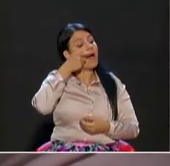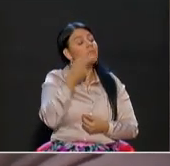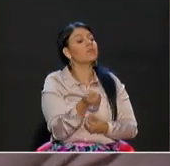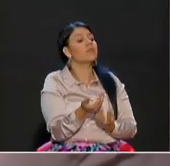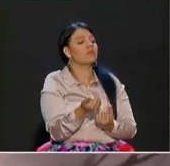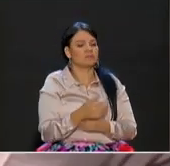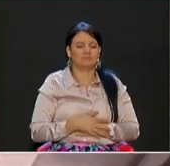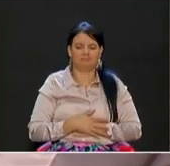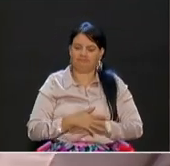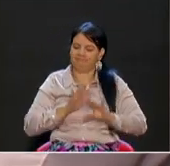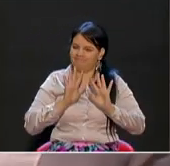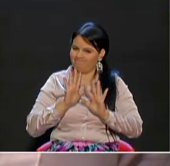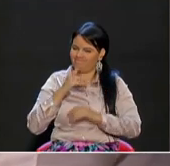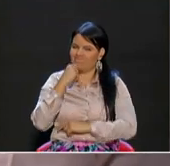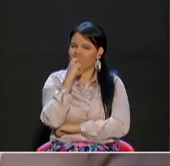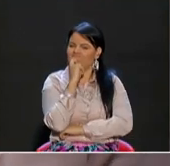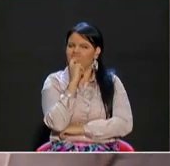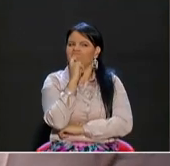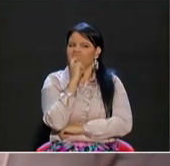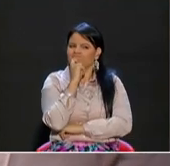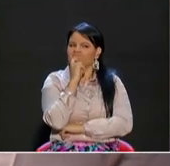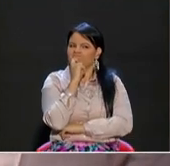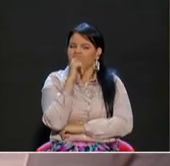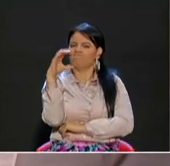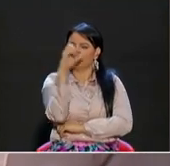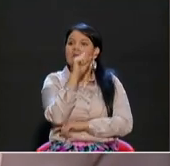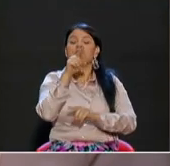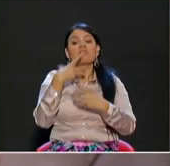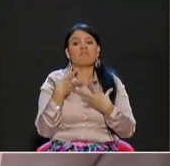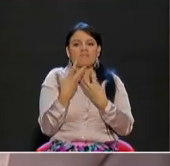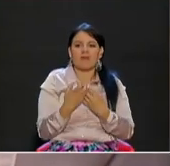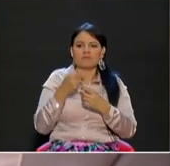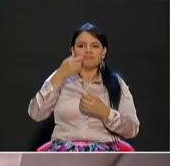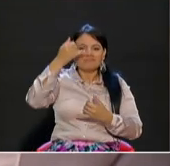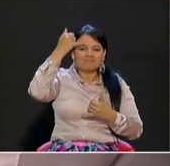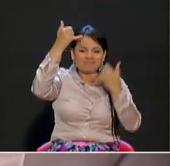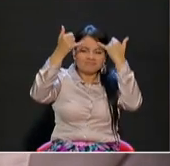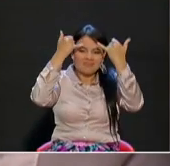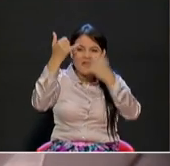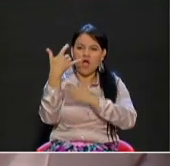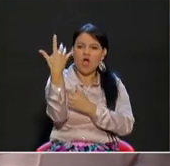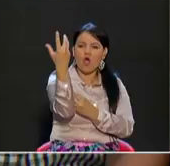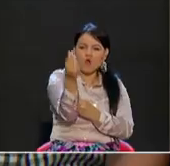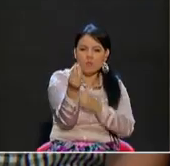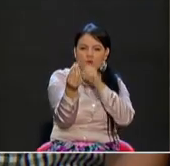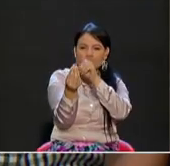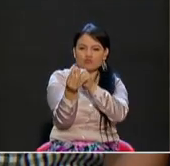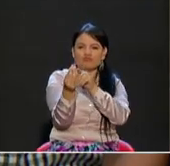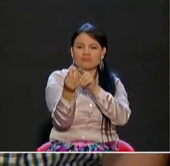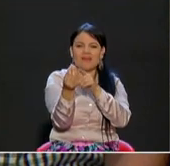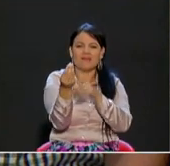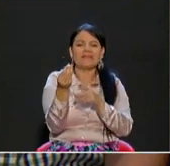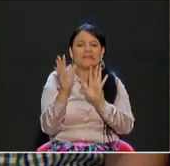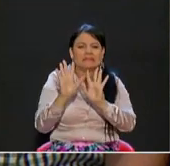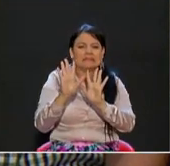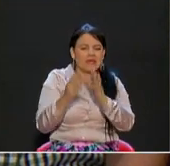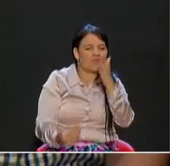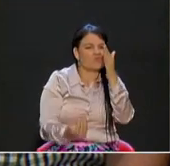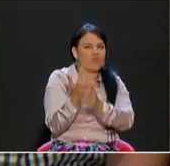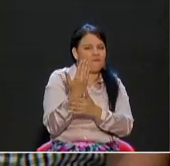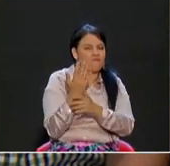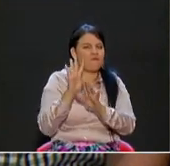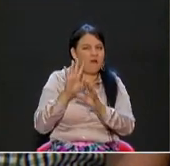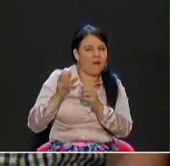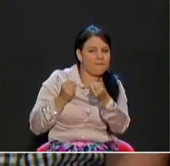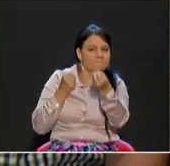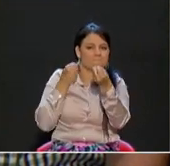elite fortaleciendo el gaula para perseguir y desarticular a estas bandas de extorsionistas nosotros no podemos